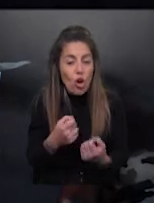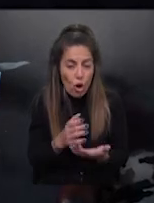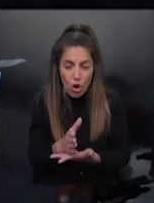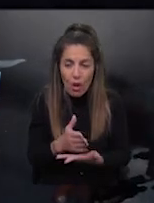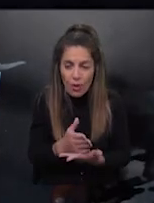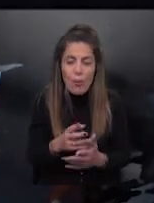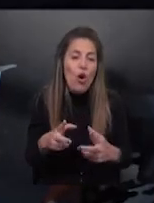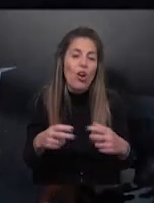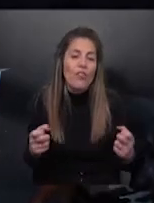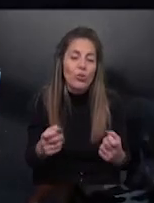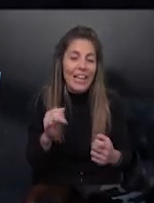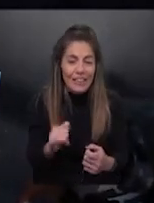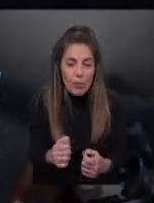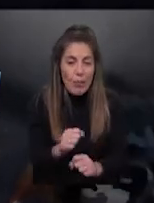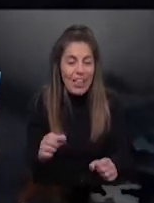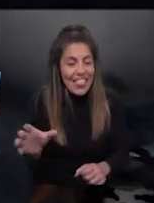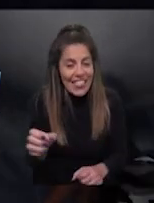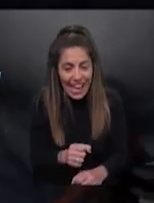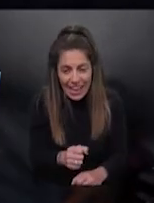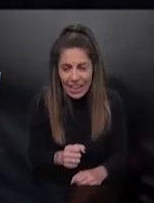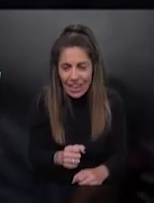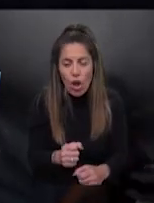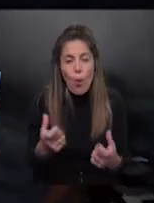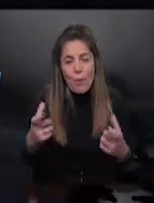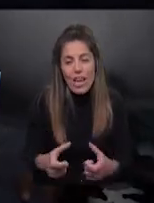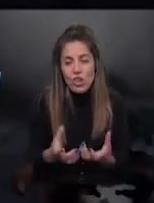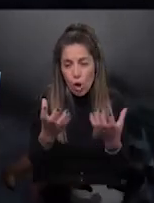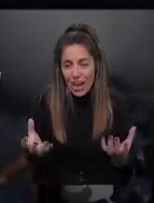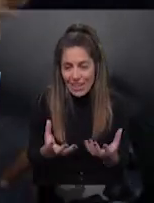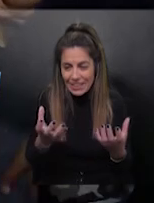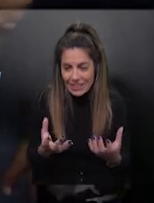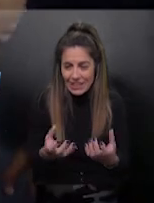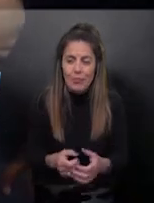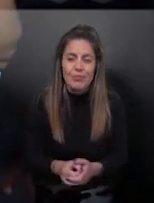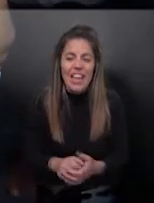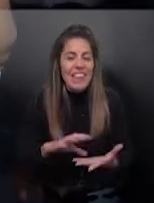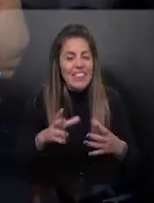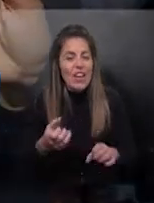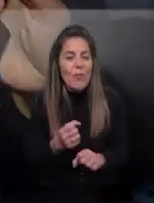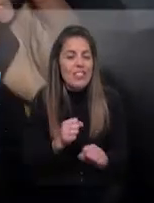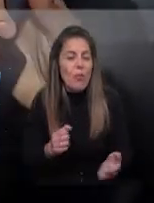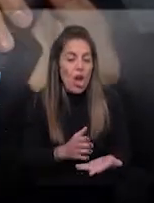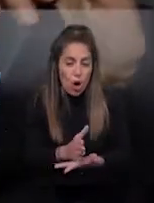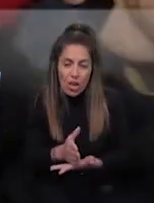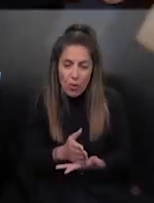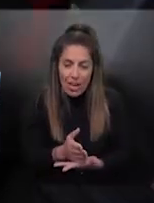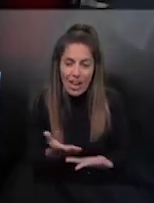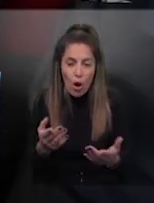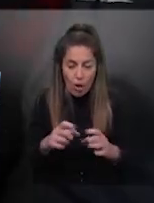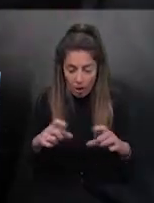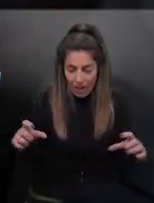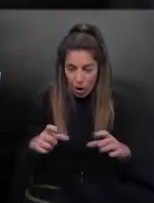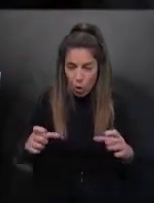con la infraestructura que tenemos para poder traer justamente un plato caliente a los vecinos. ¿De qué forma se puede colaborar? Está saliendo un